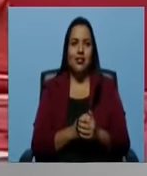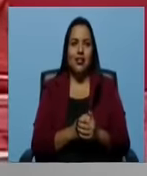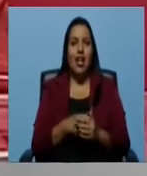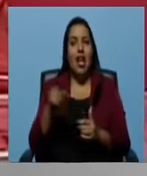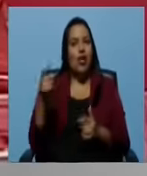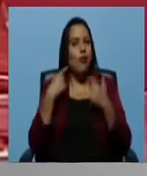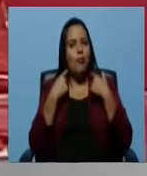perdiendo ellos.